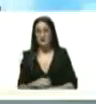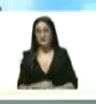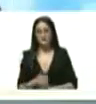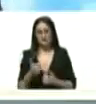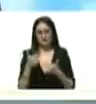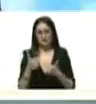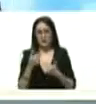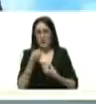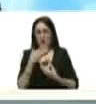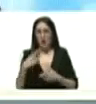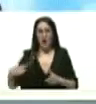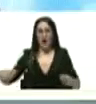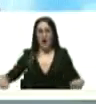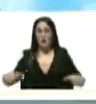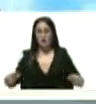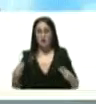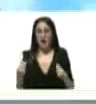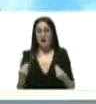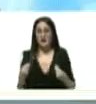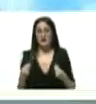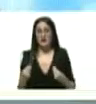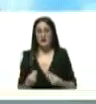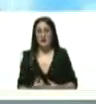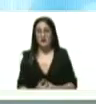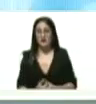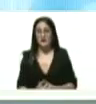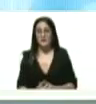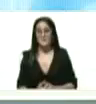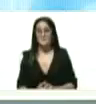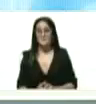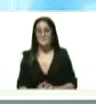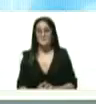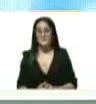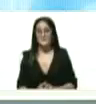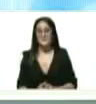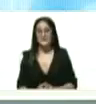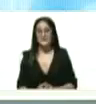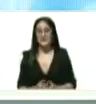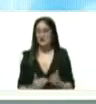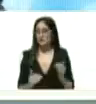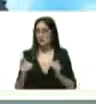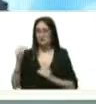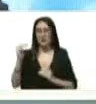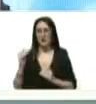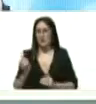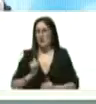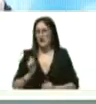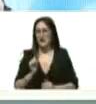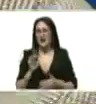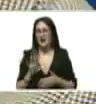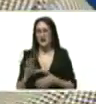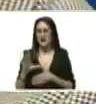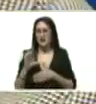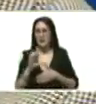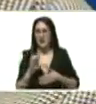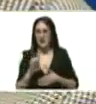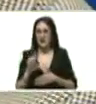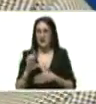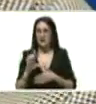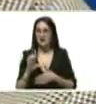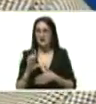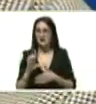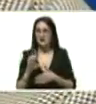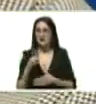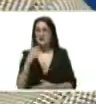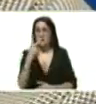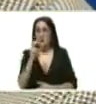máxima calidad, porque la calidad del mercado venezolano es muy superior a todo el mercado latinoamericano. Son